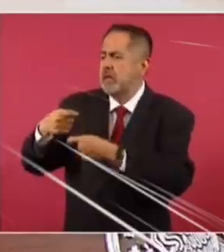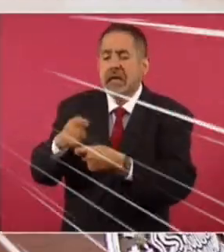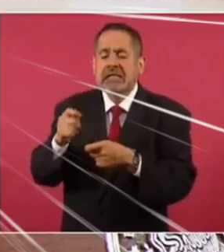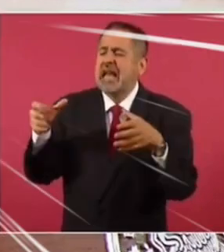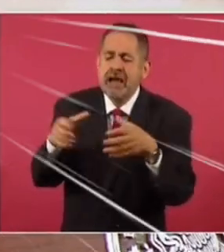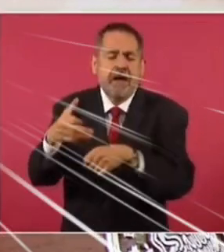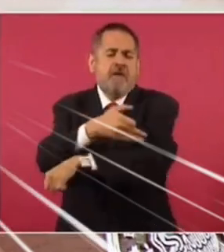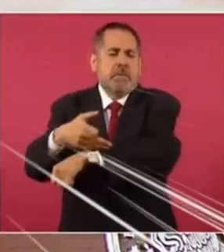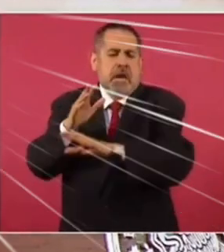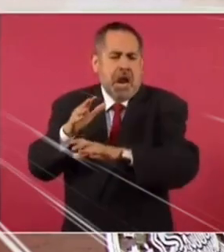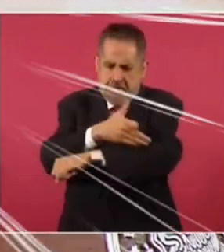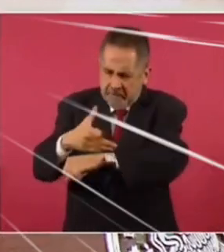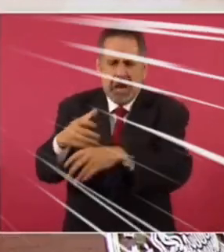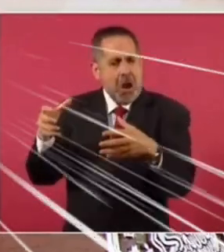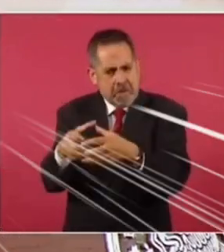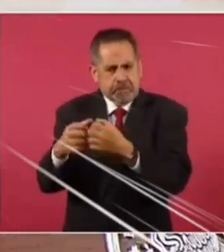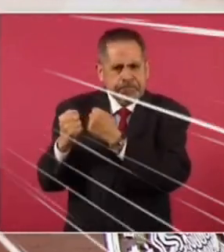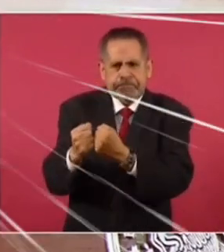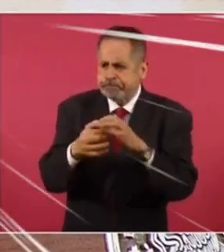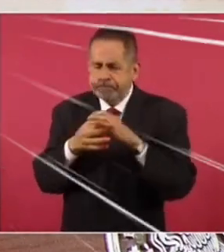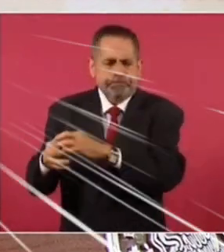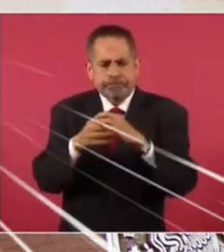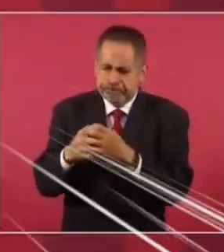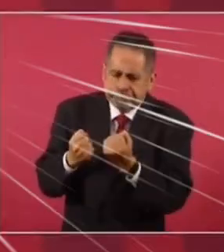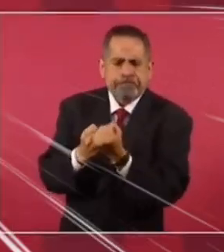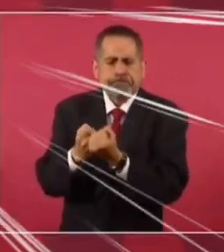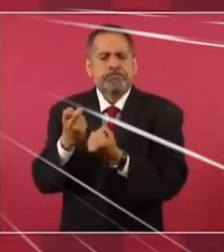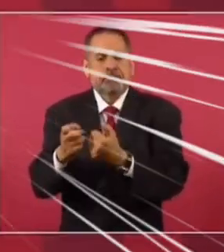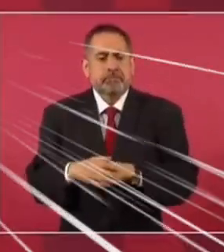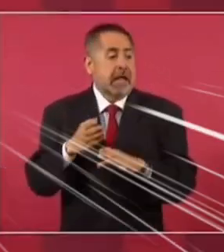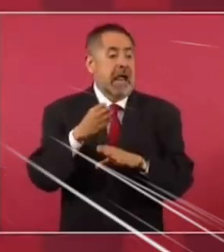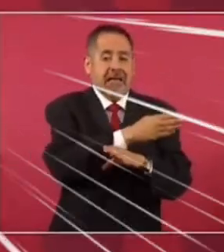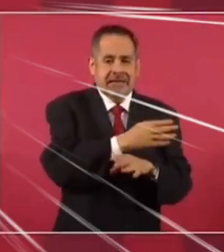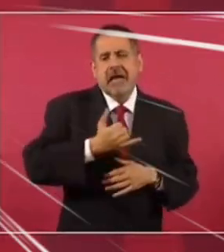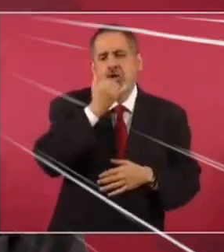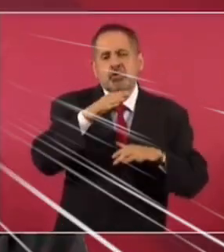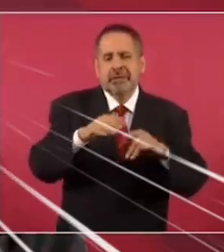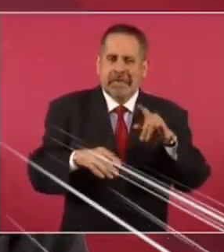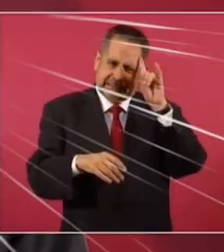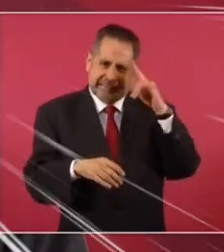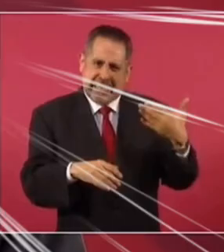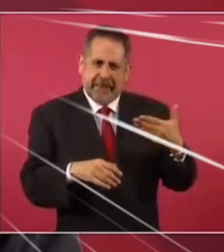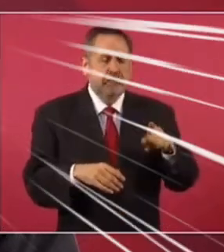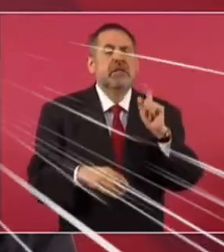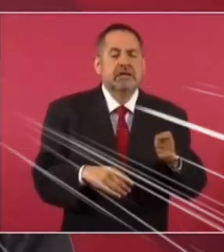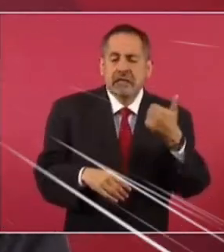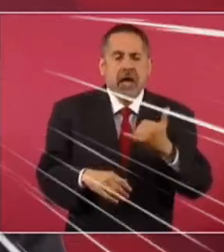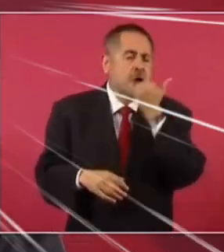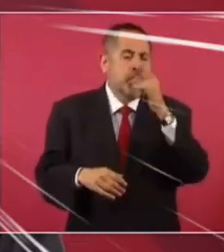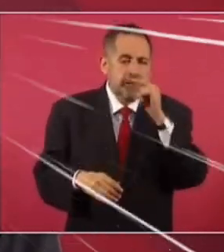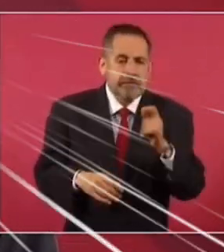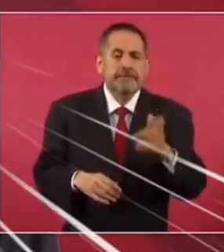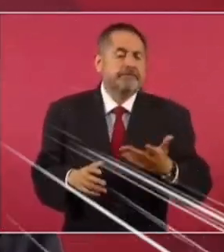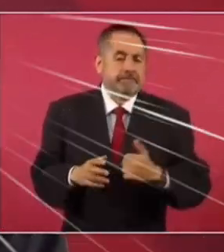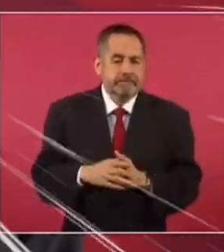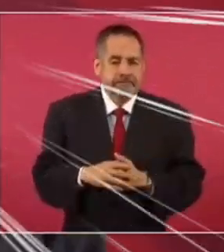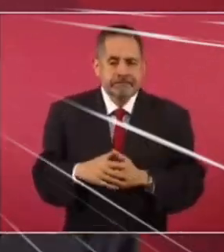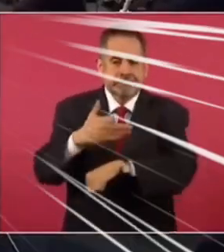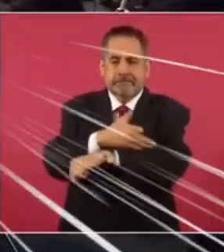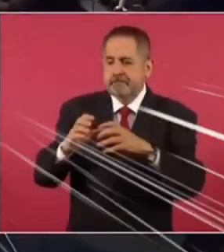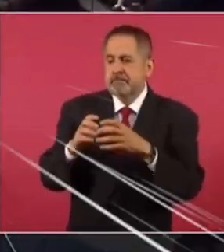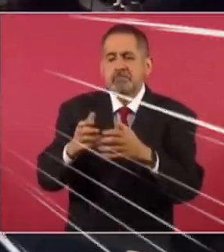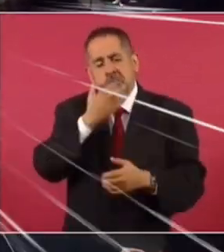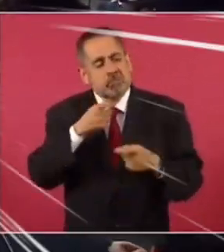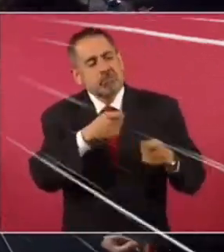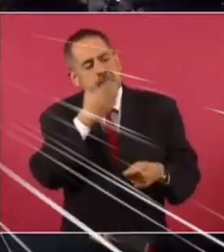familia, fortalecer la familia. Uno de los errores de la izquierda, entre otros, es que históricamente le dejó el tema de la